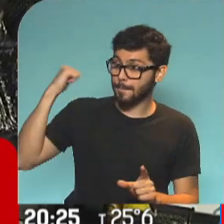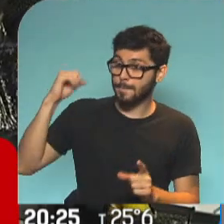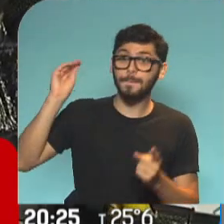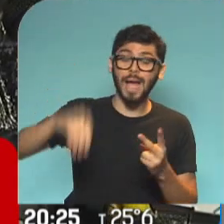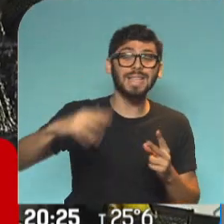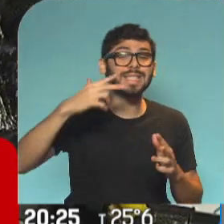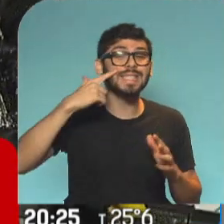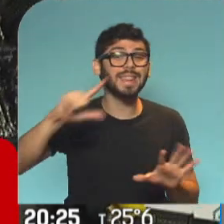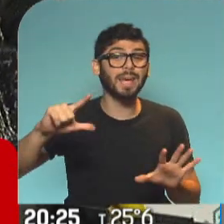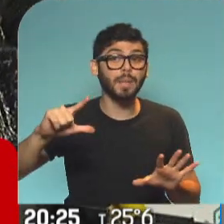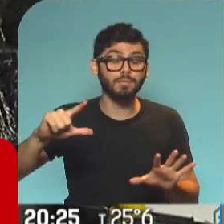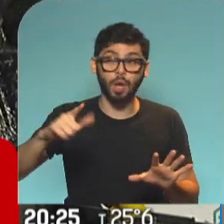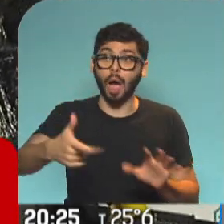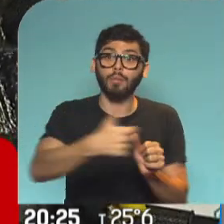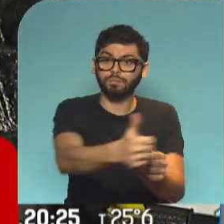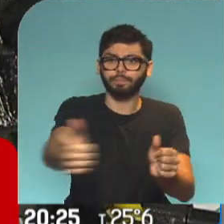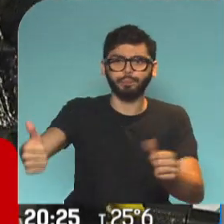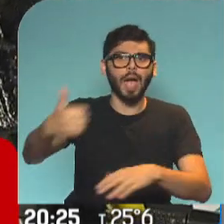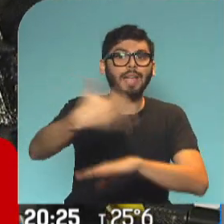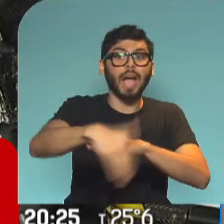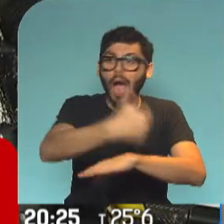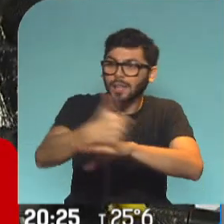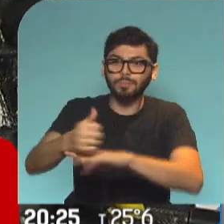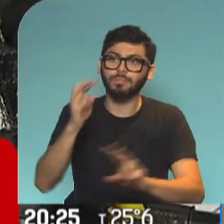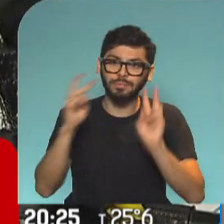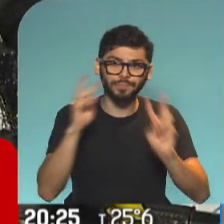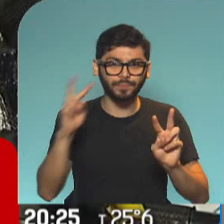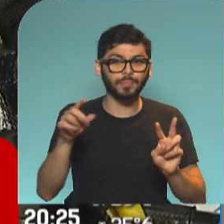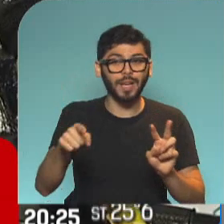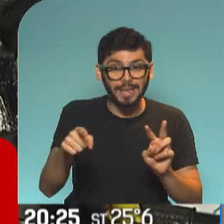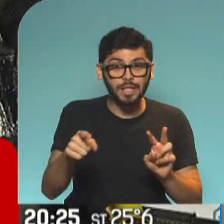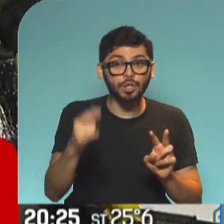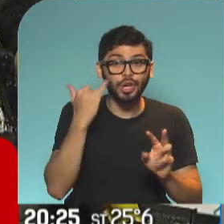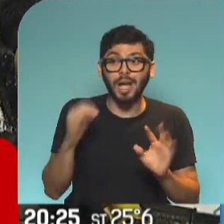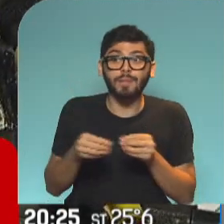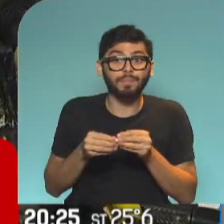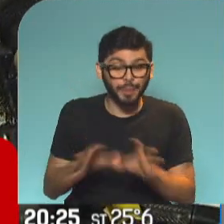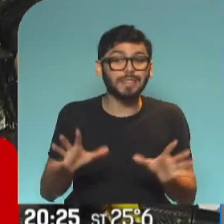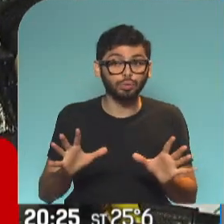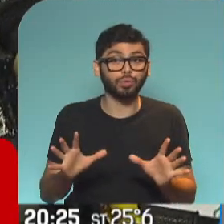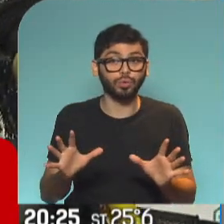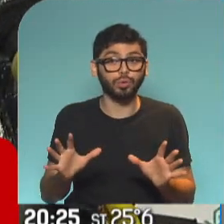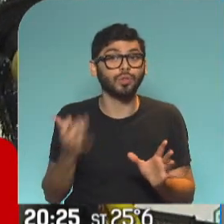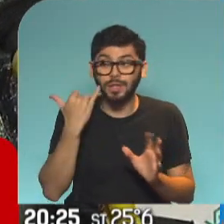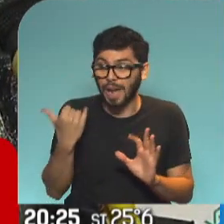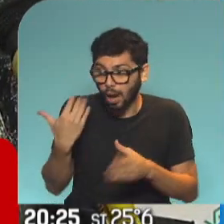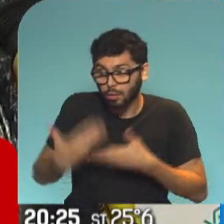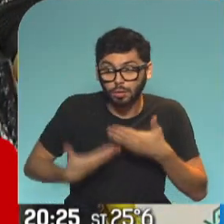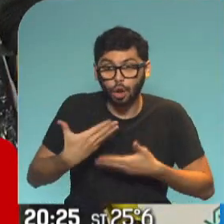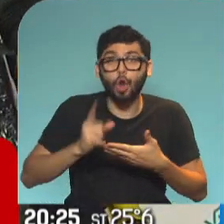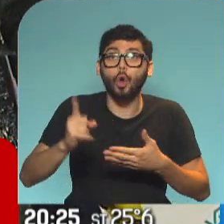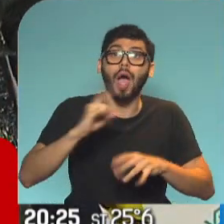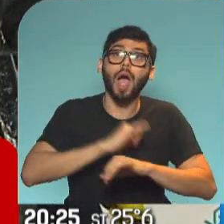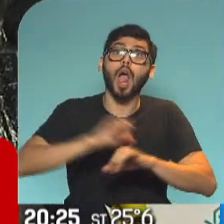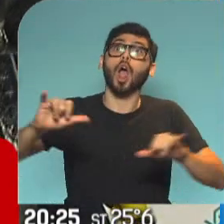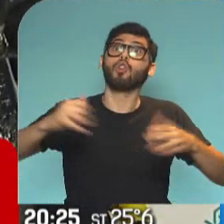más, que van a estar en la calle cuidando la seguridad de los y las bonaerenses. Eso está descartado, está en marcha, está en funcionamiento, es un plan que está en marcha, no es que hay que